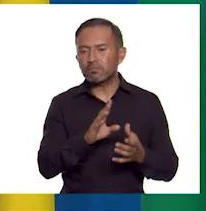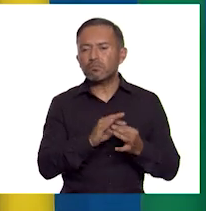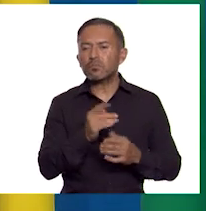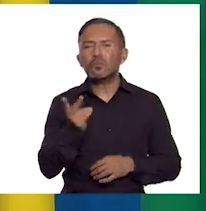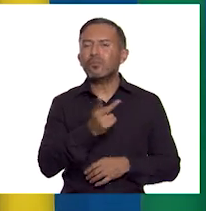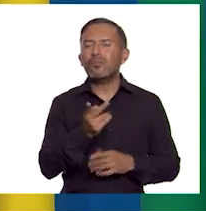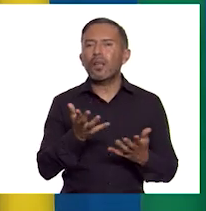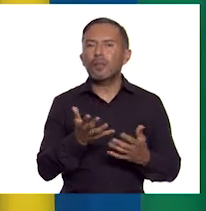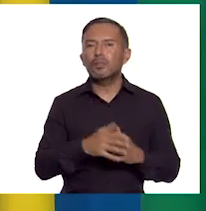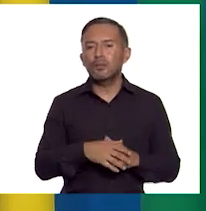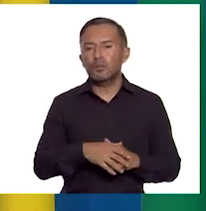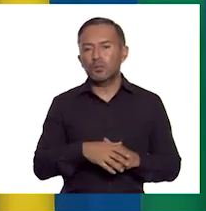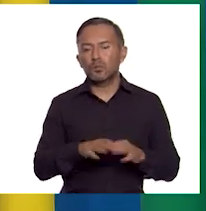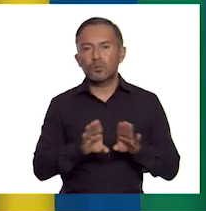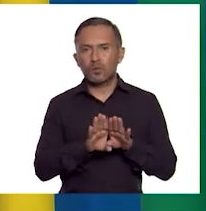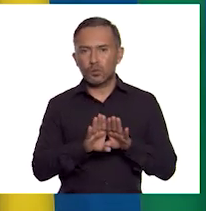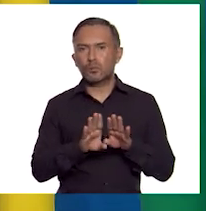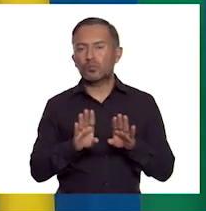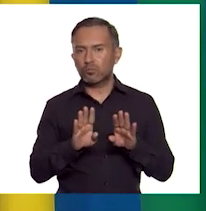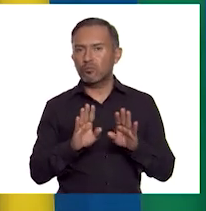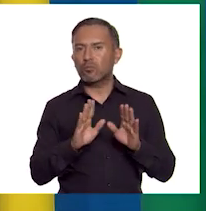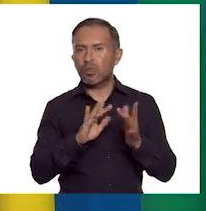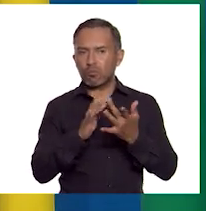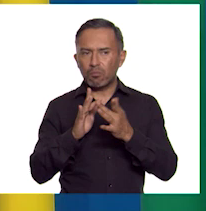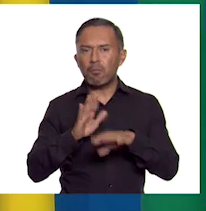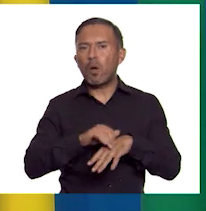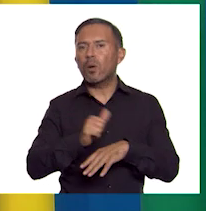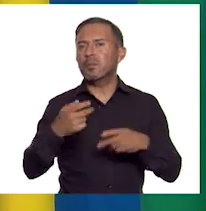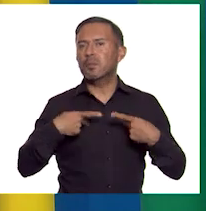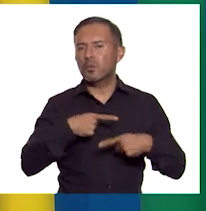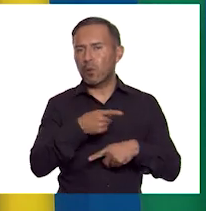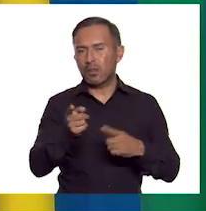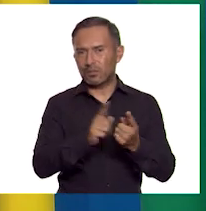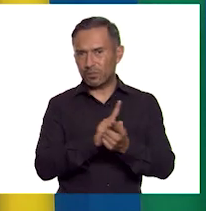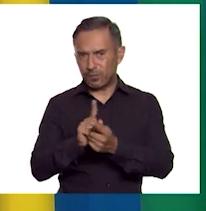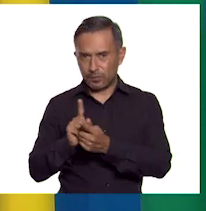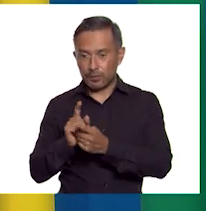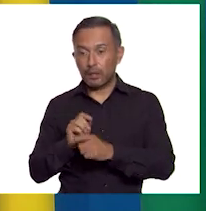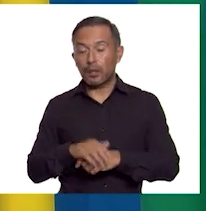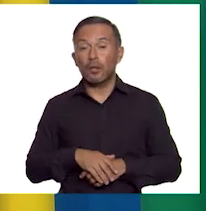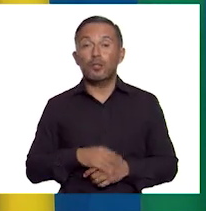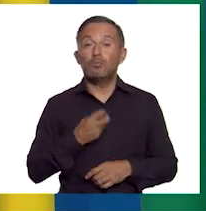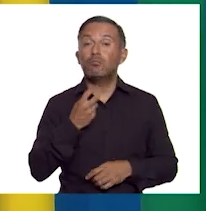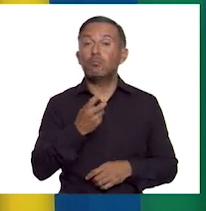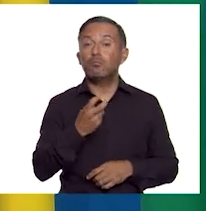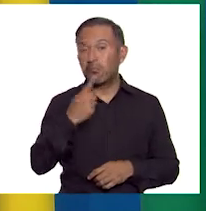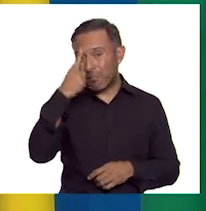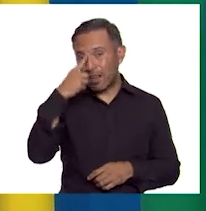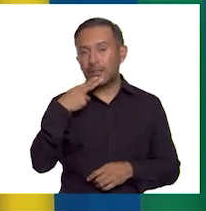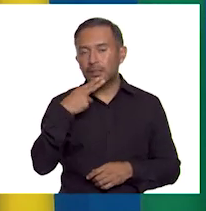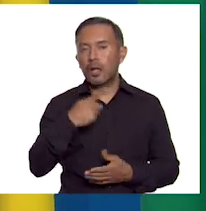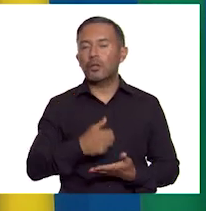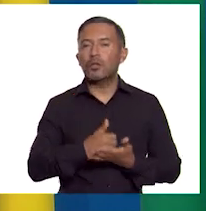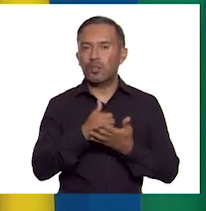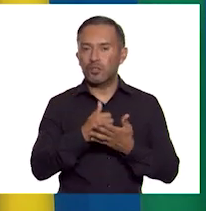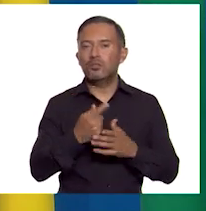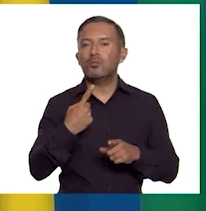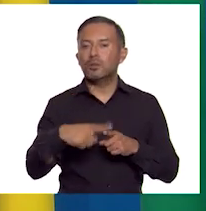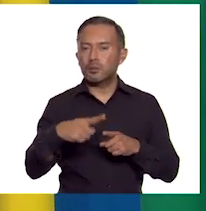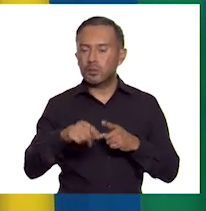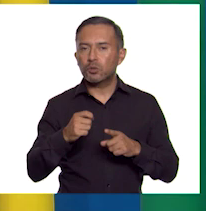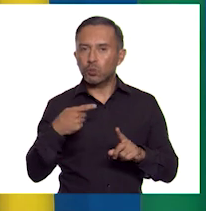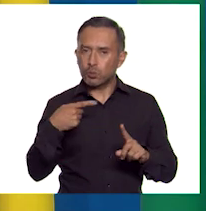hacen, la forma en que se relacionan con los demás y con frecuencia esto nos ayuda a inferir las motivaciones y